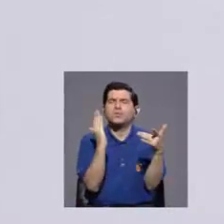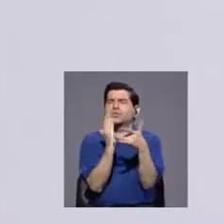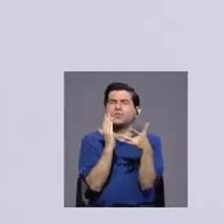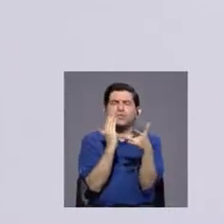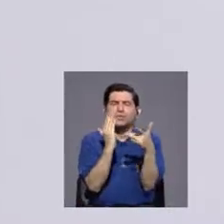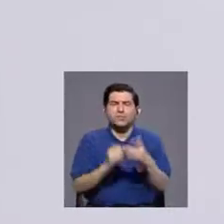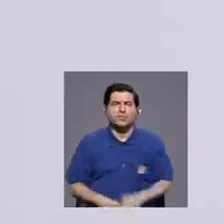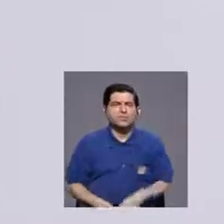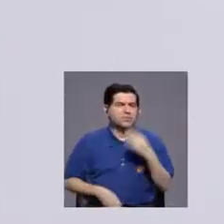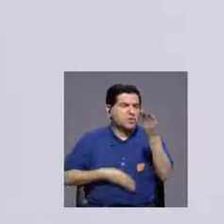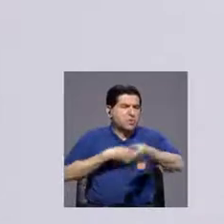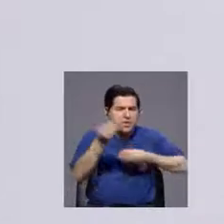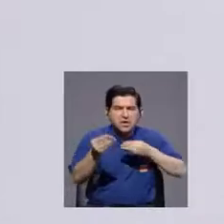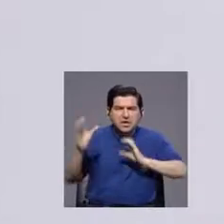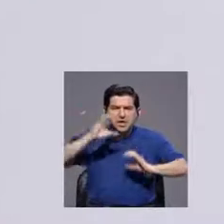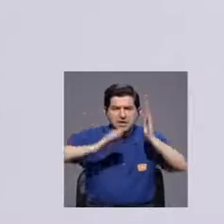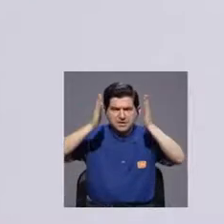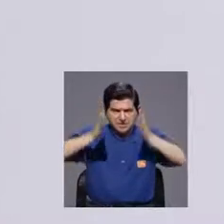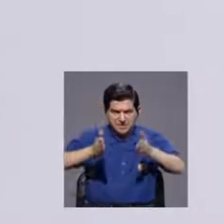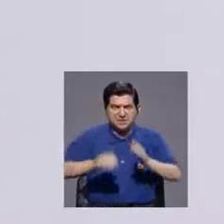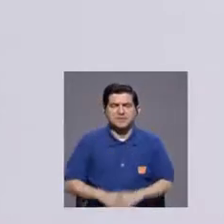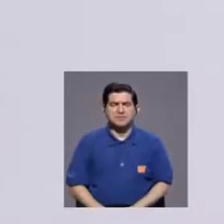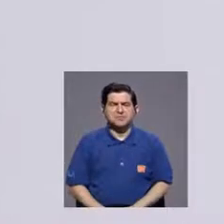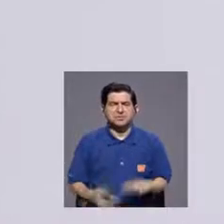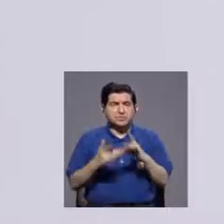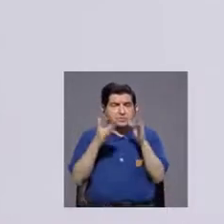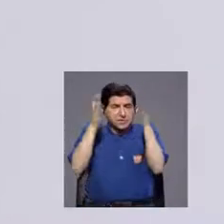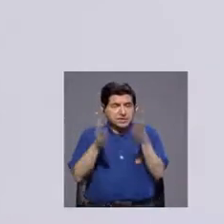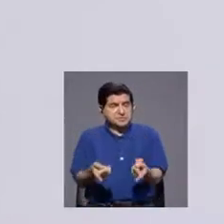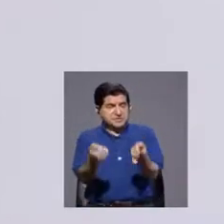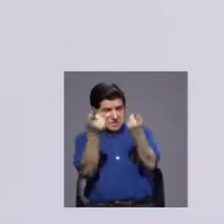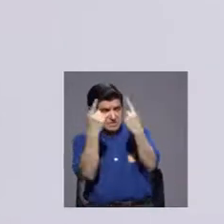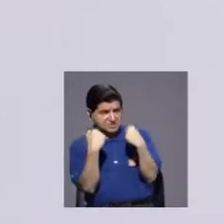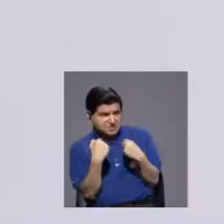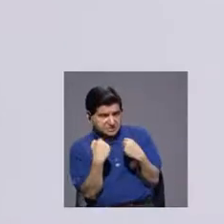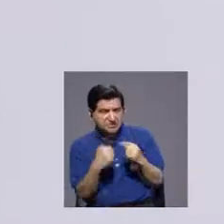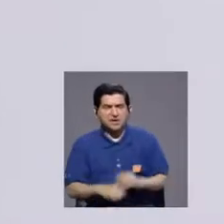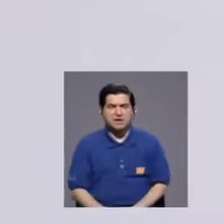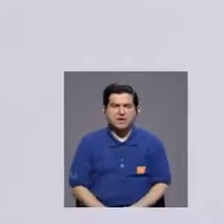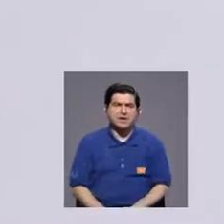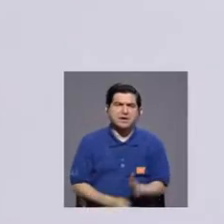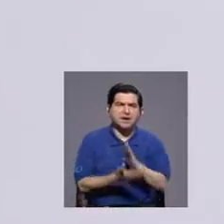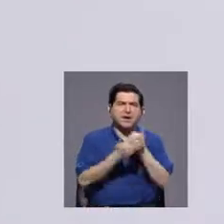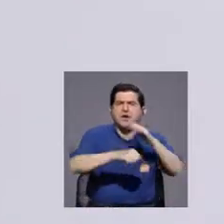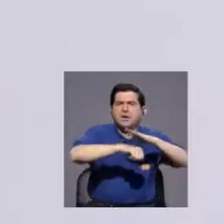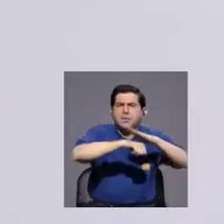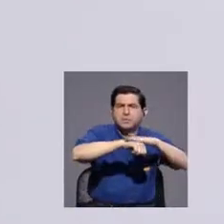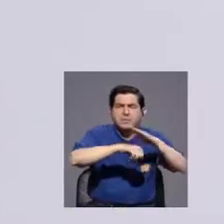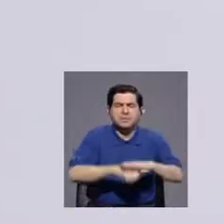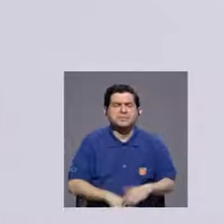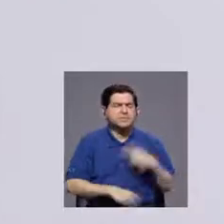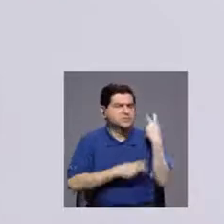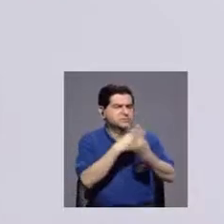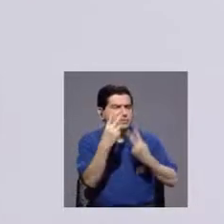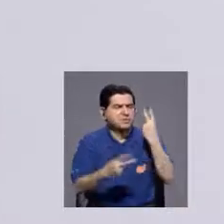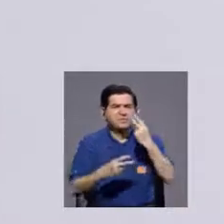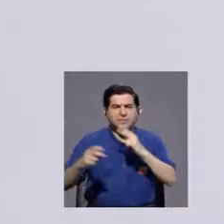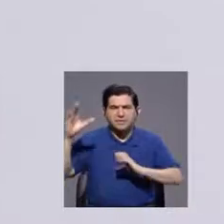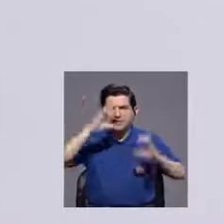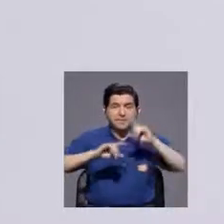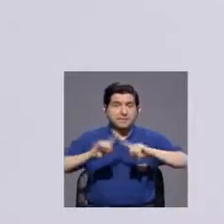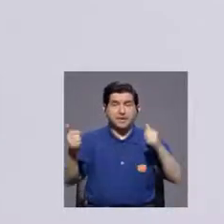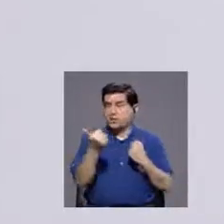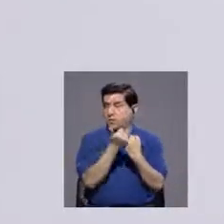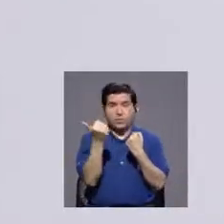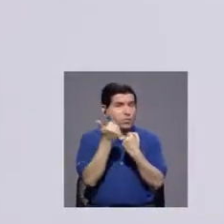intercambio científico venía de expertos digamos algunas pasantías y visitas científicas pero no te da